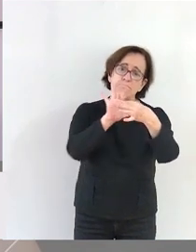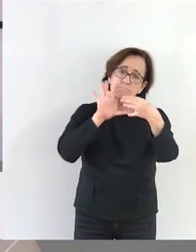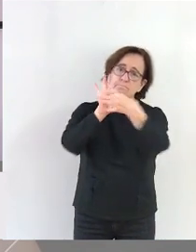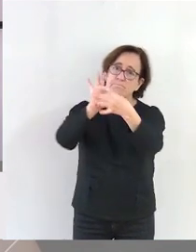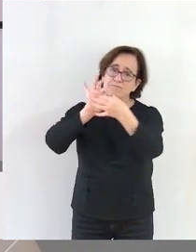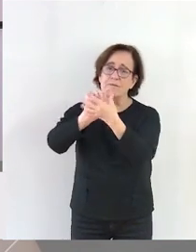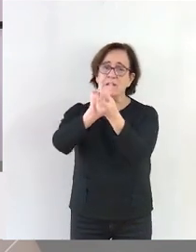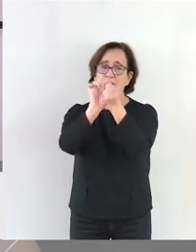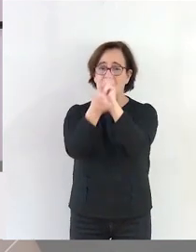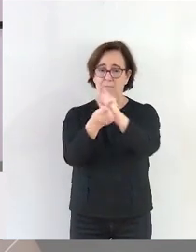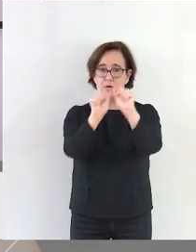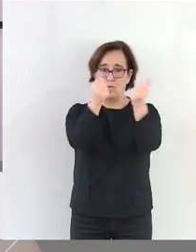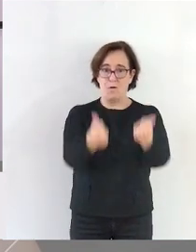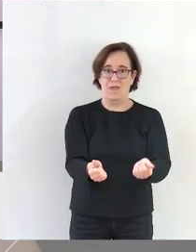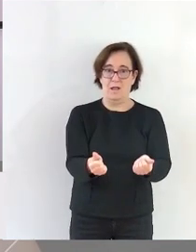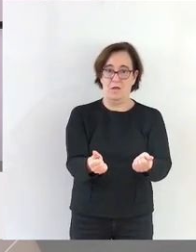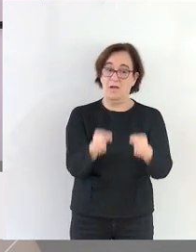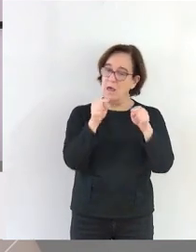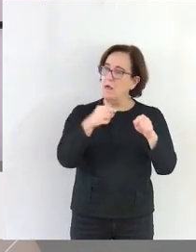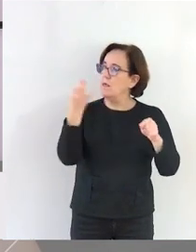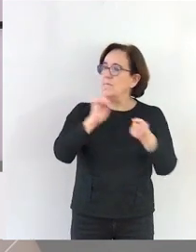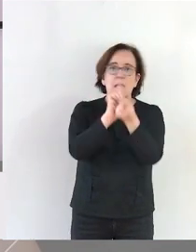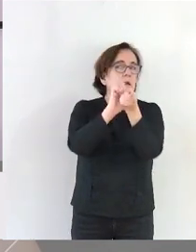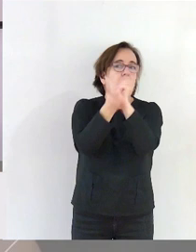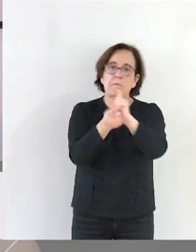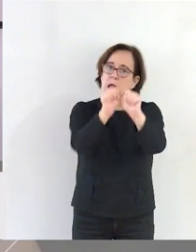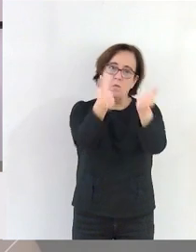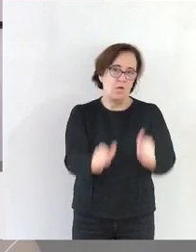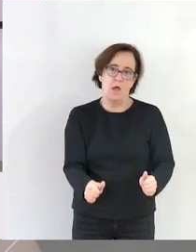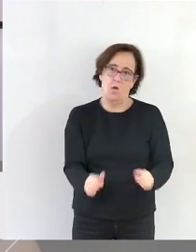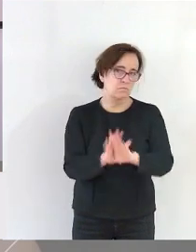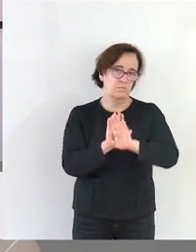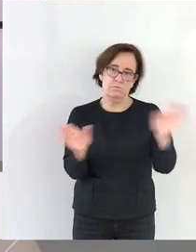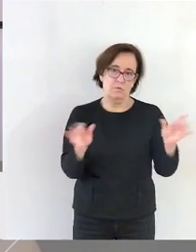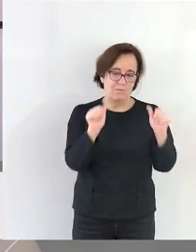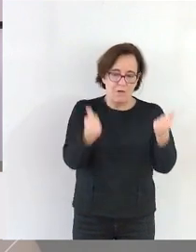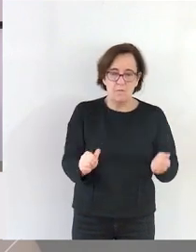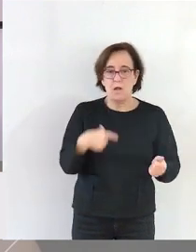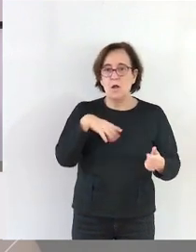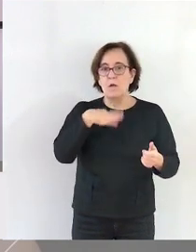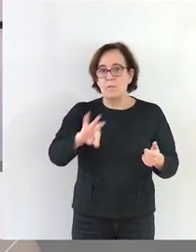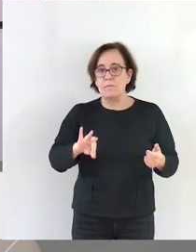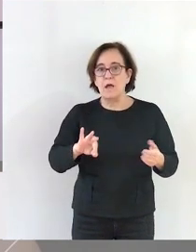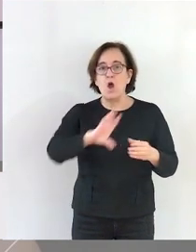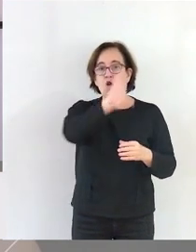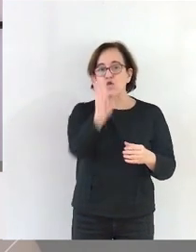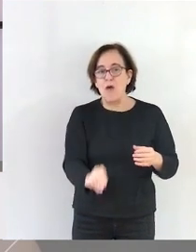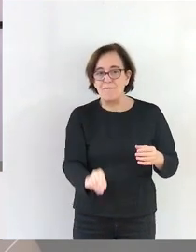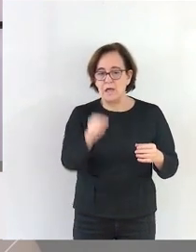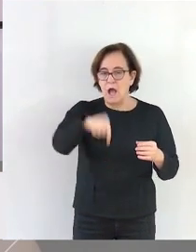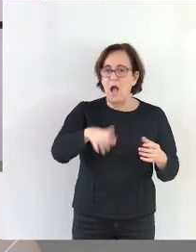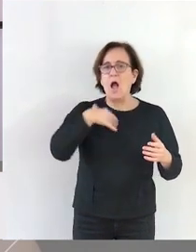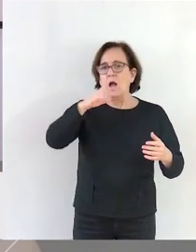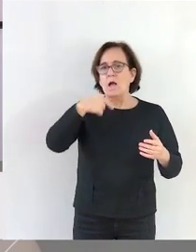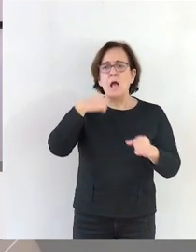cambiando el modelo porque esa es la clave hay que cambiar el modelo y no podemos dejar pues por ejemplo que Sudáfrica dice no pero es que yo